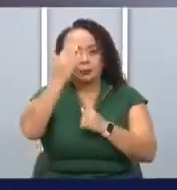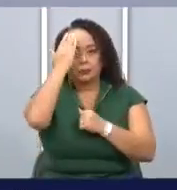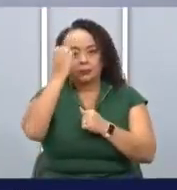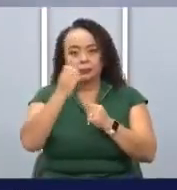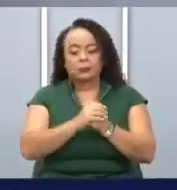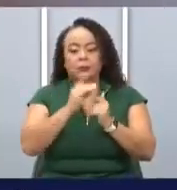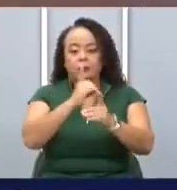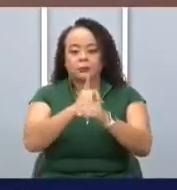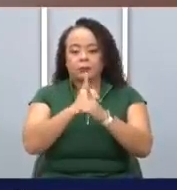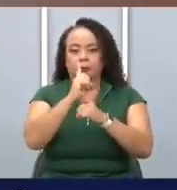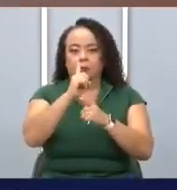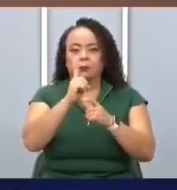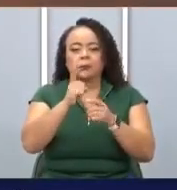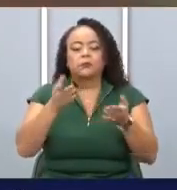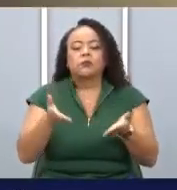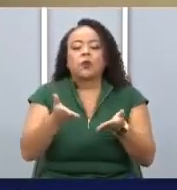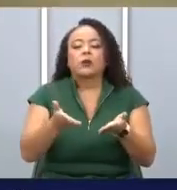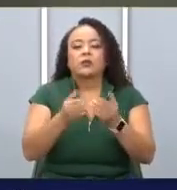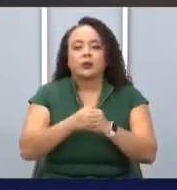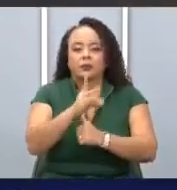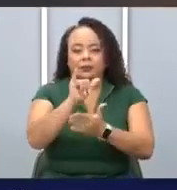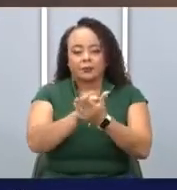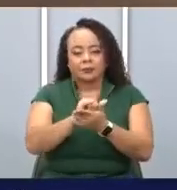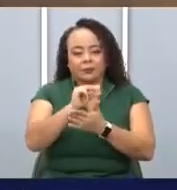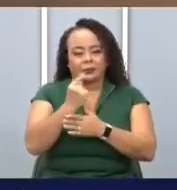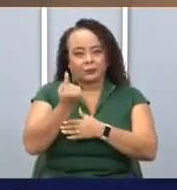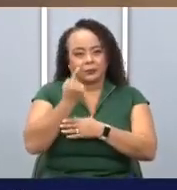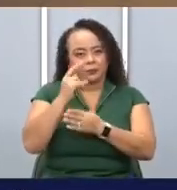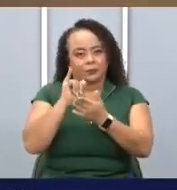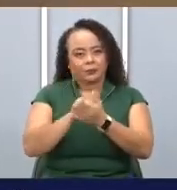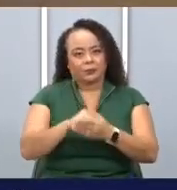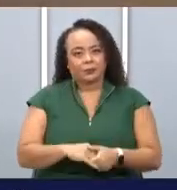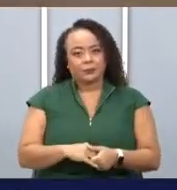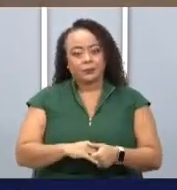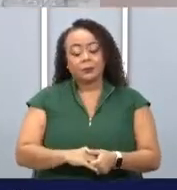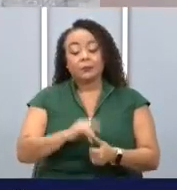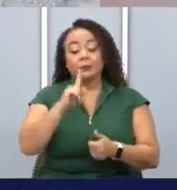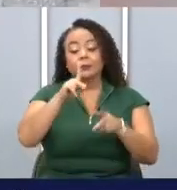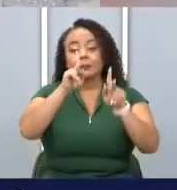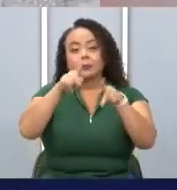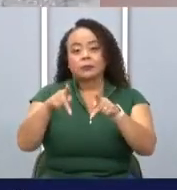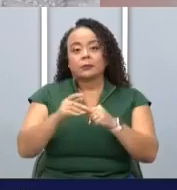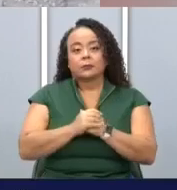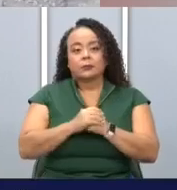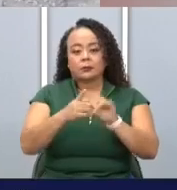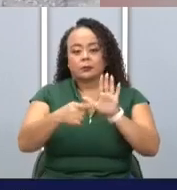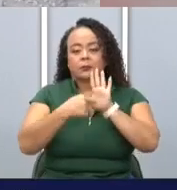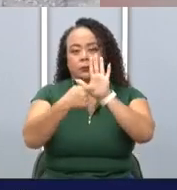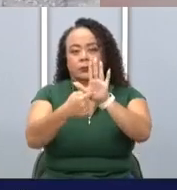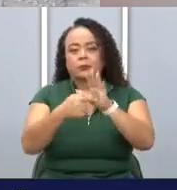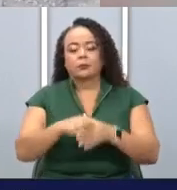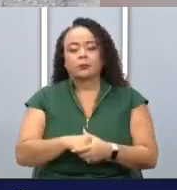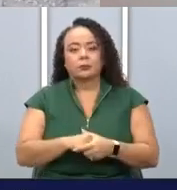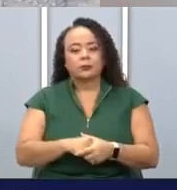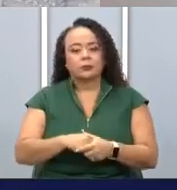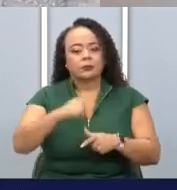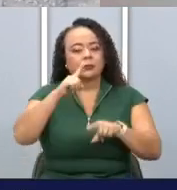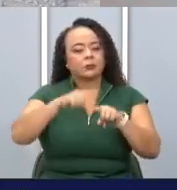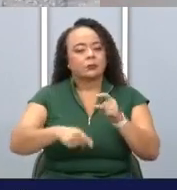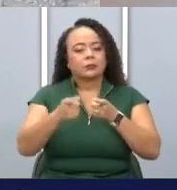está defendiendo de una provocación. Y esto no es solamente eso. Es una persona que está demostrando que no